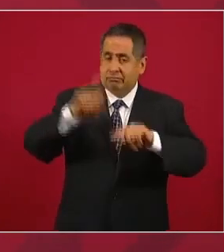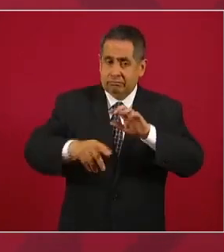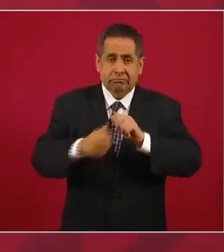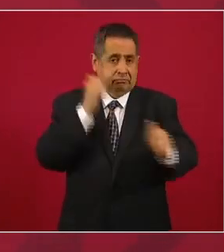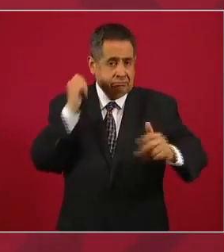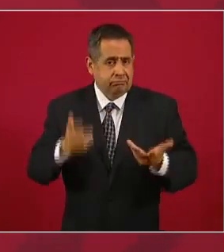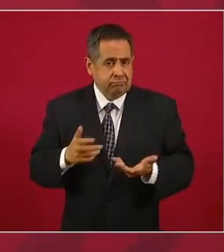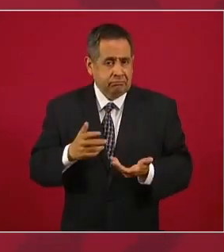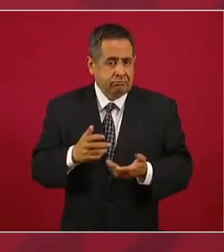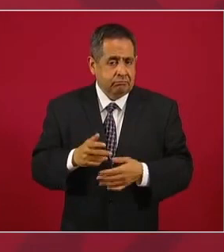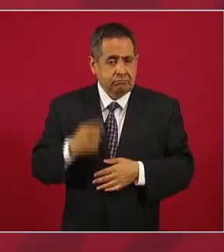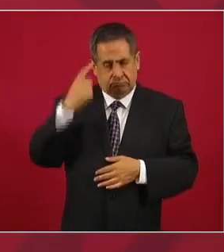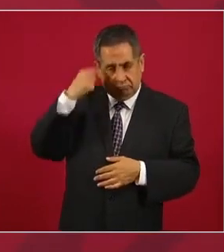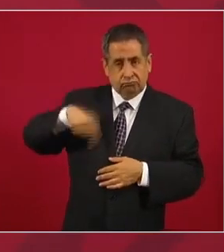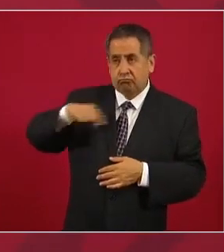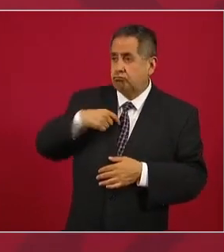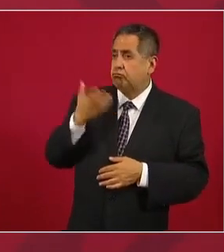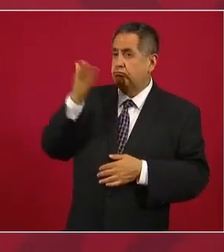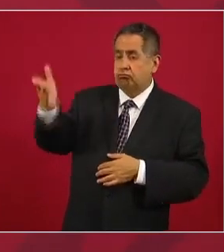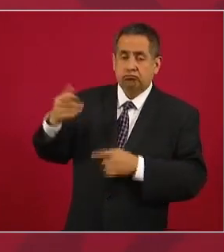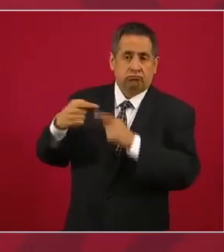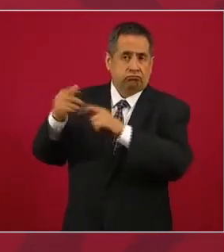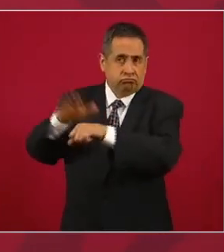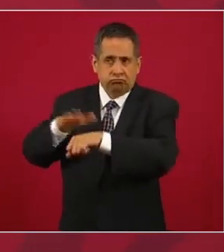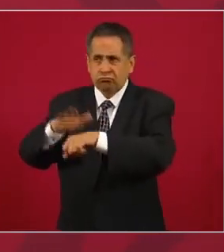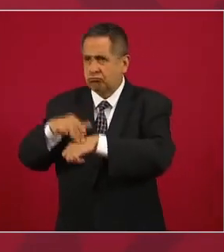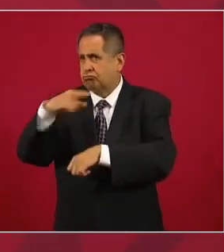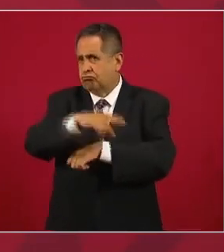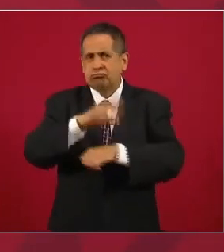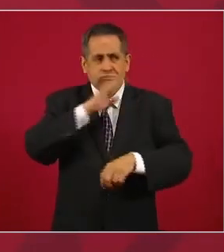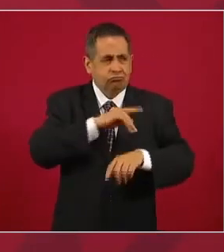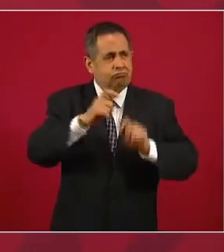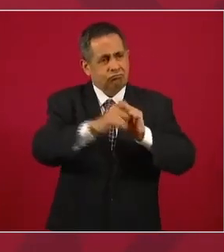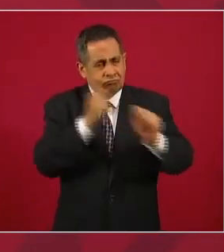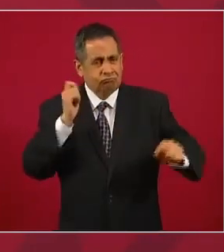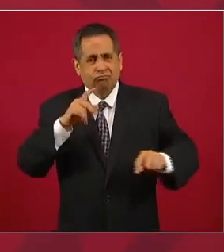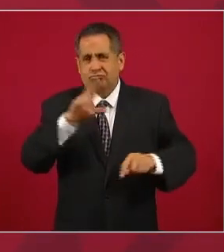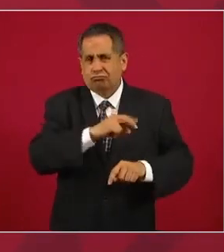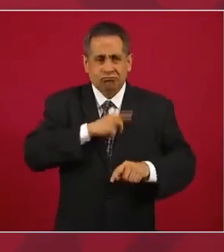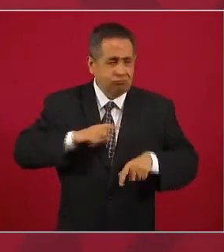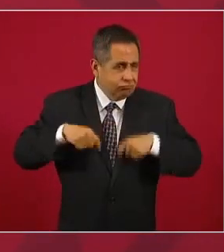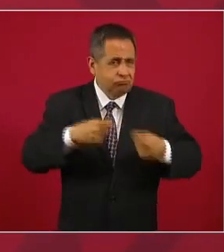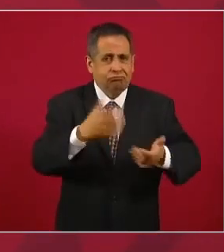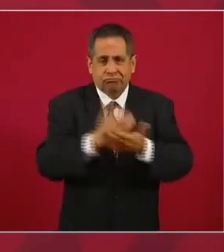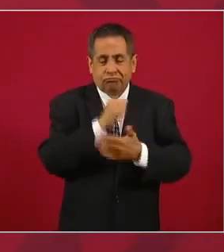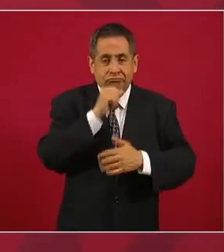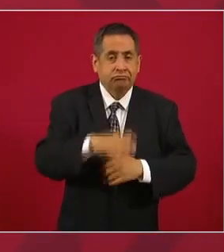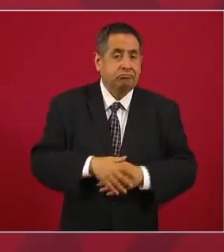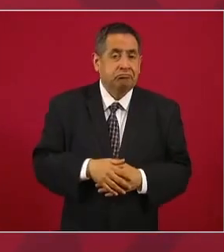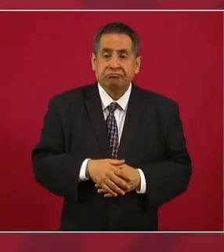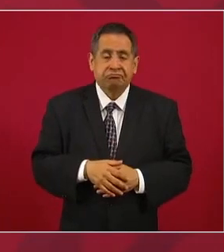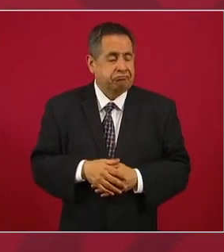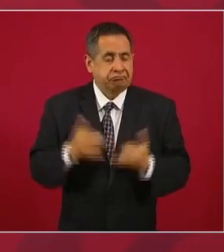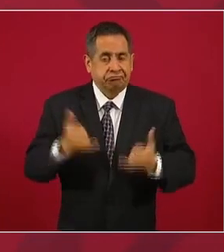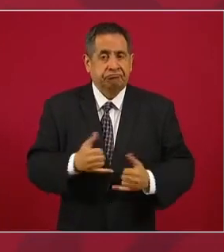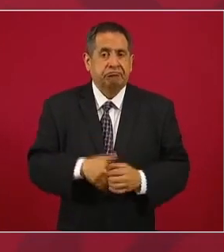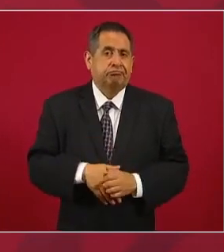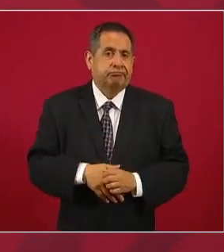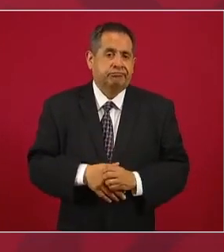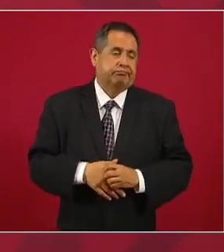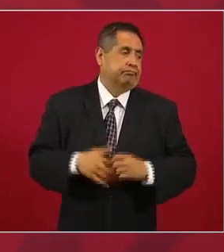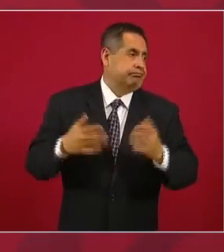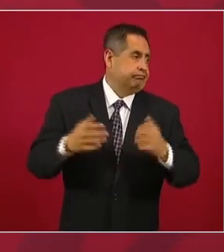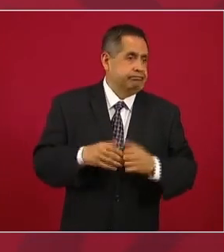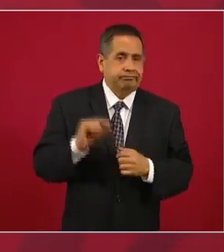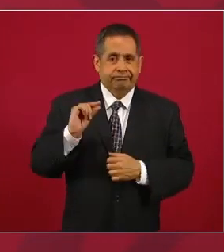oposición formalmente lo exigimos. Sin embargo, declaraciones